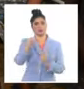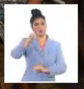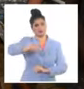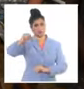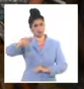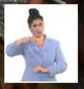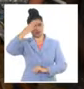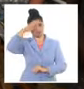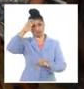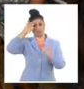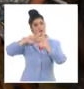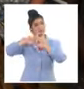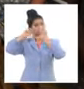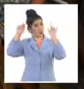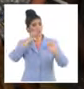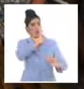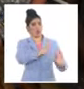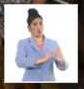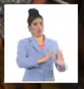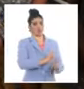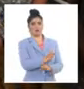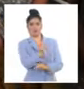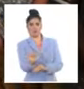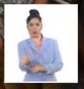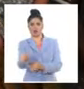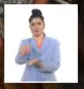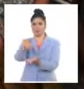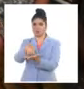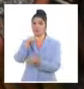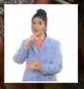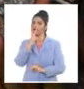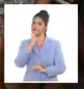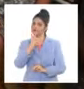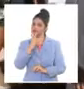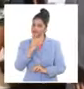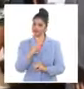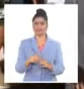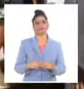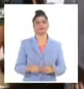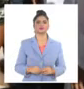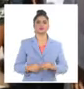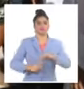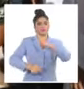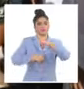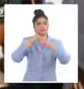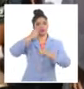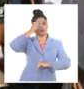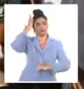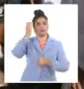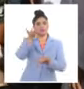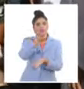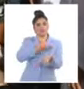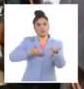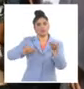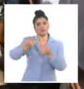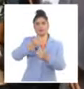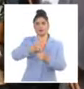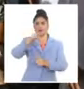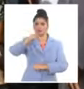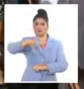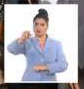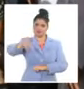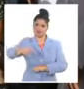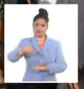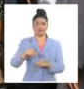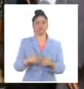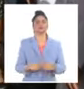territorios orientales. De acuerdo con la presidencia de Cuba, el jefe de Estado cubano intercambió con los trabajadores y las pacientes.